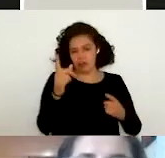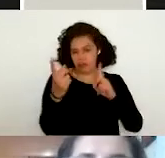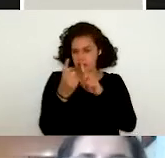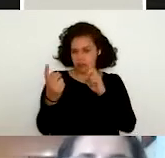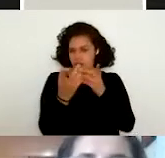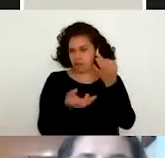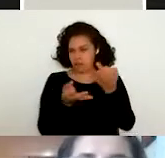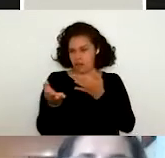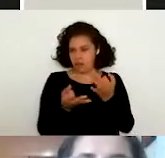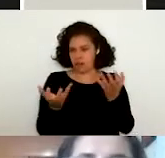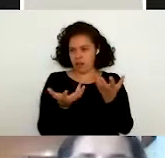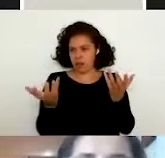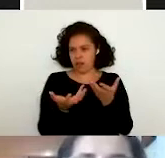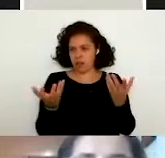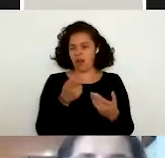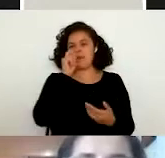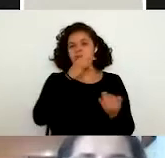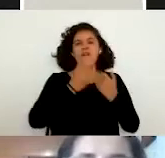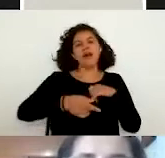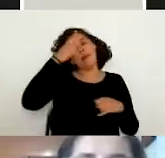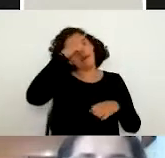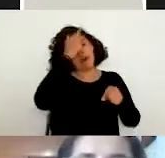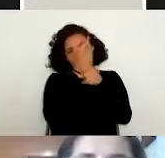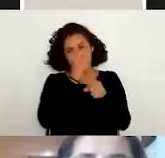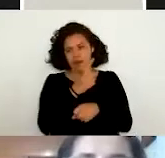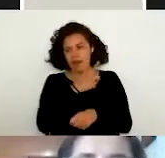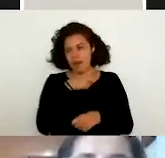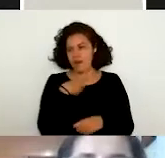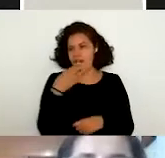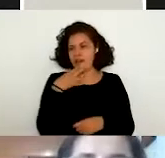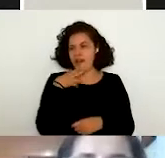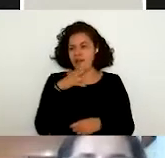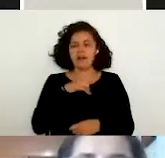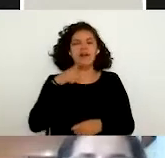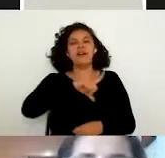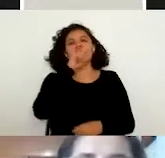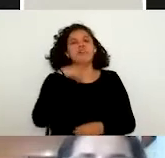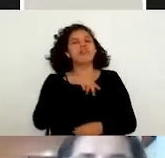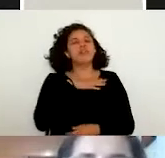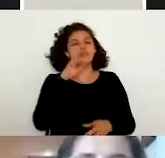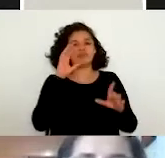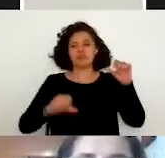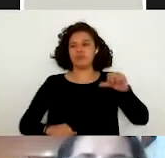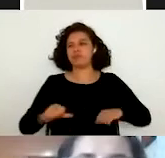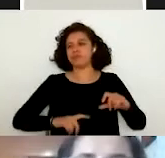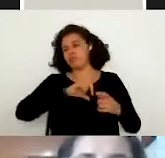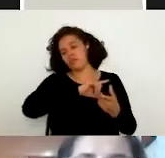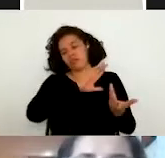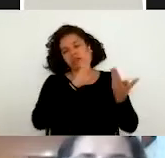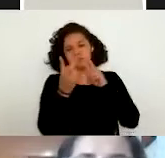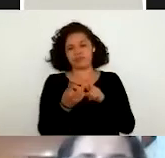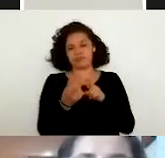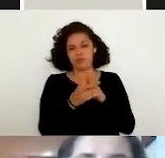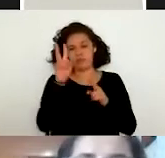viable hacer un diagnóstico, ¿no? Y es una actividad mediante la cual vamos a interpretar la realidad que queremos